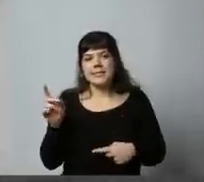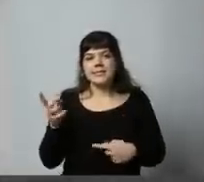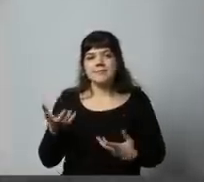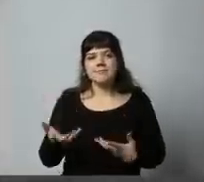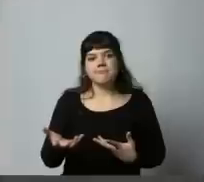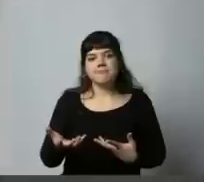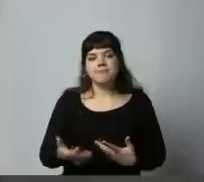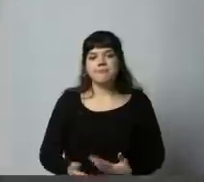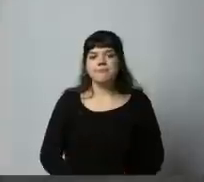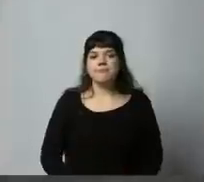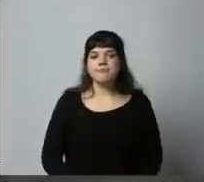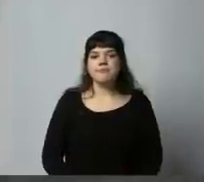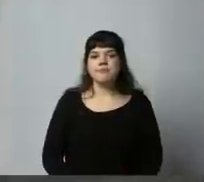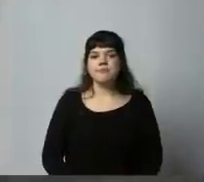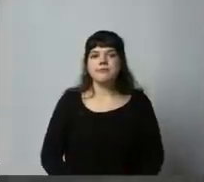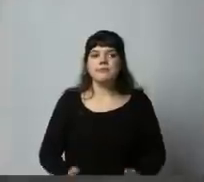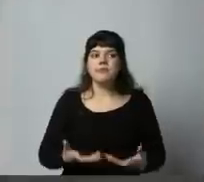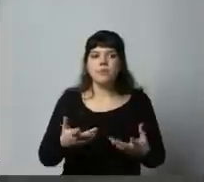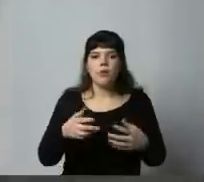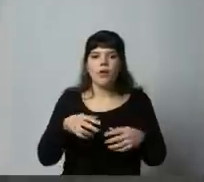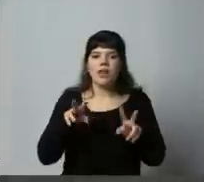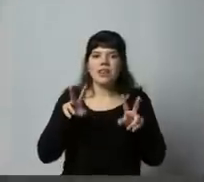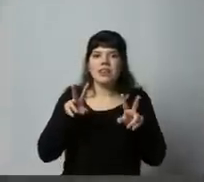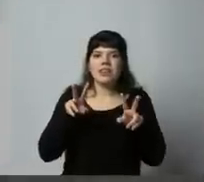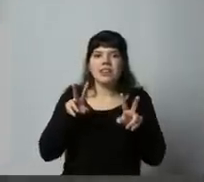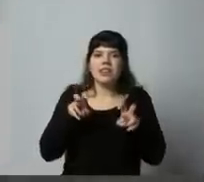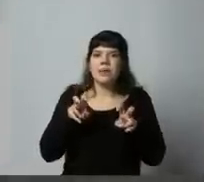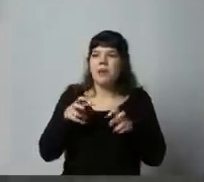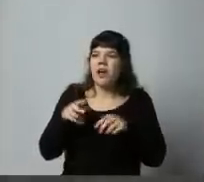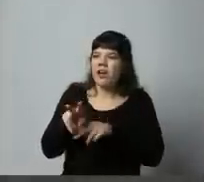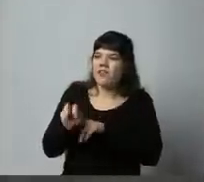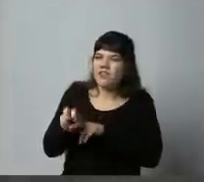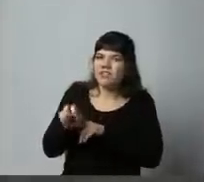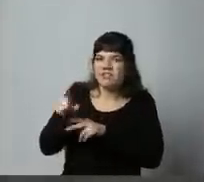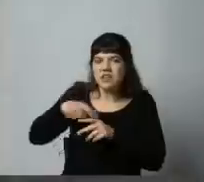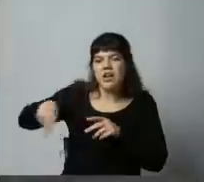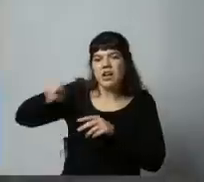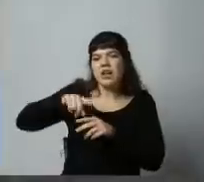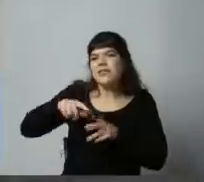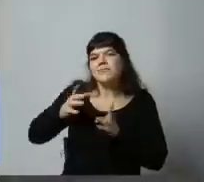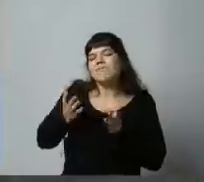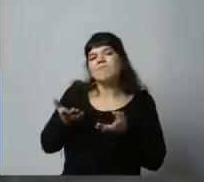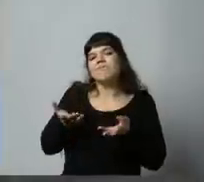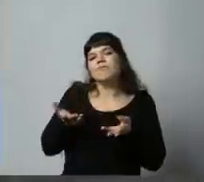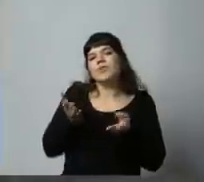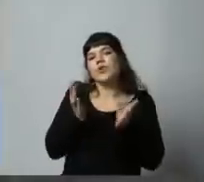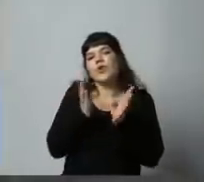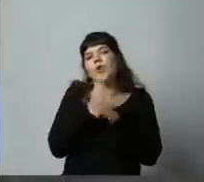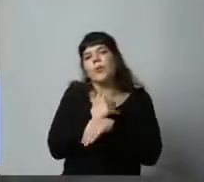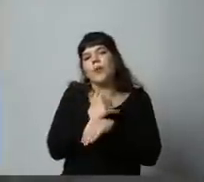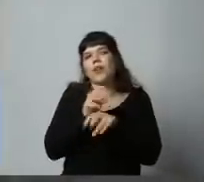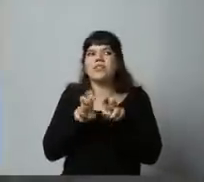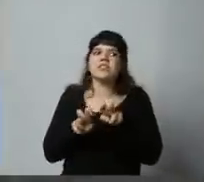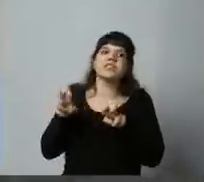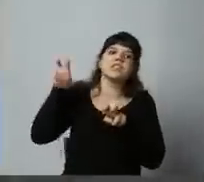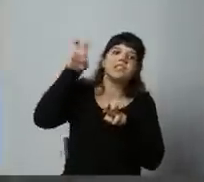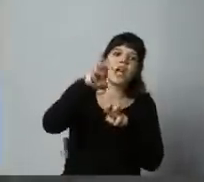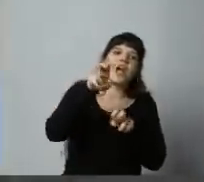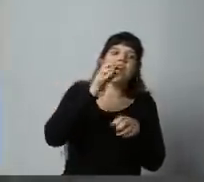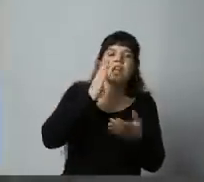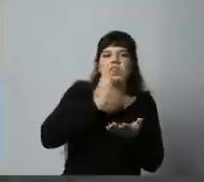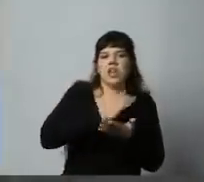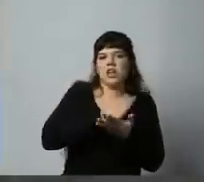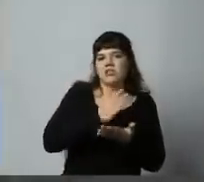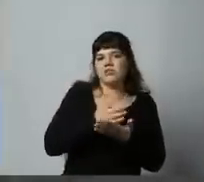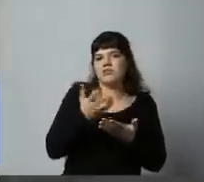eh la voracidad fiscal no puede pasar por arriba el derecho de los